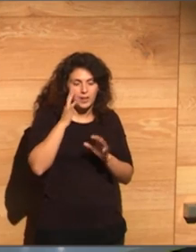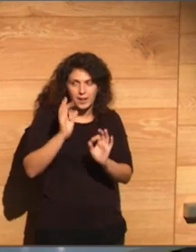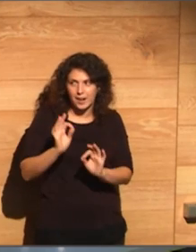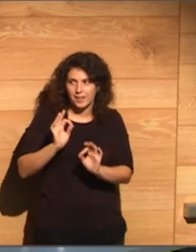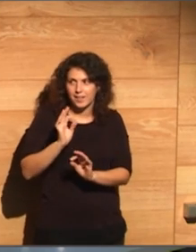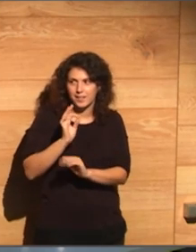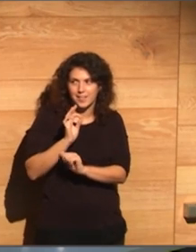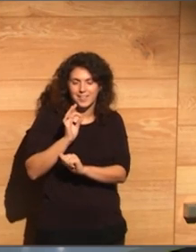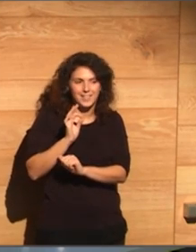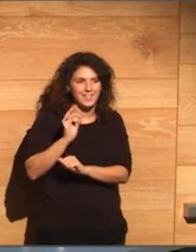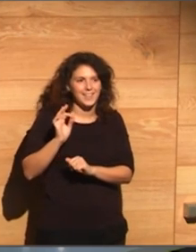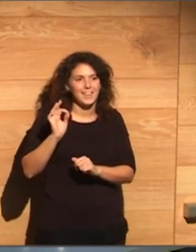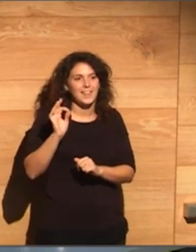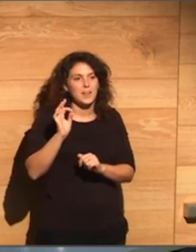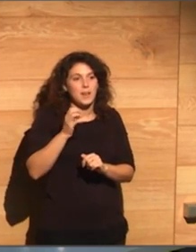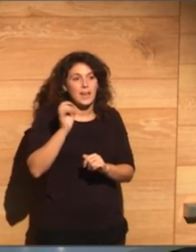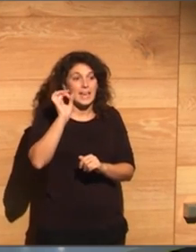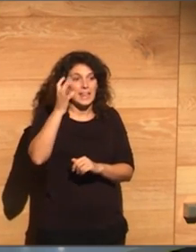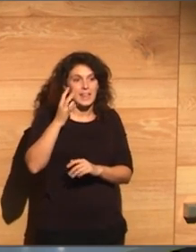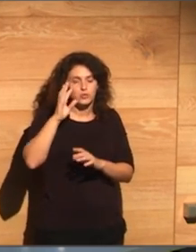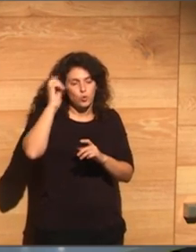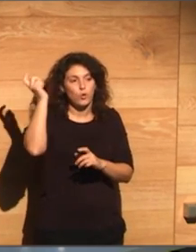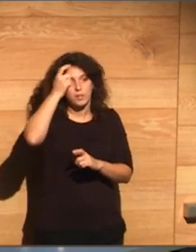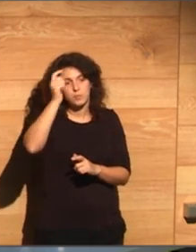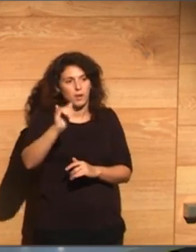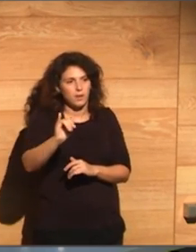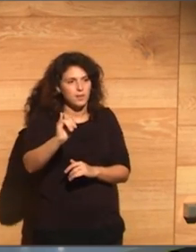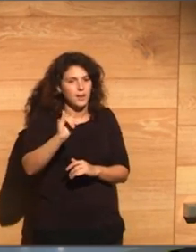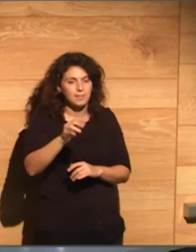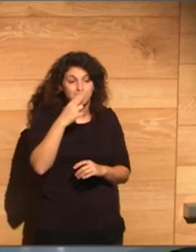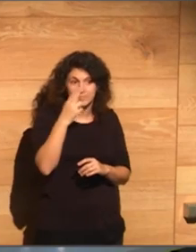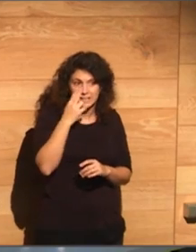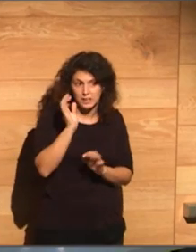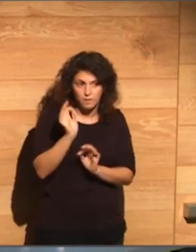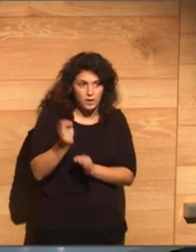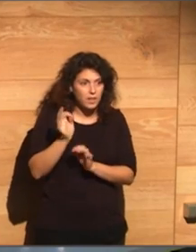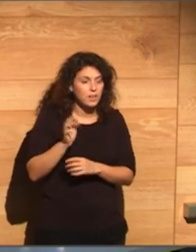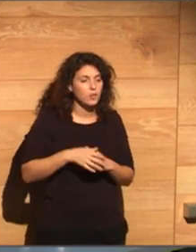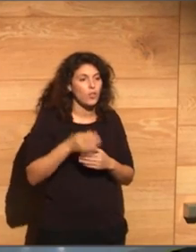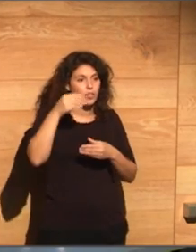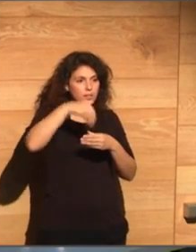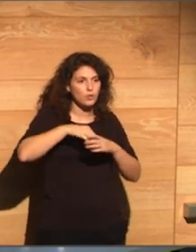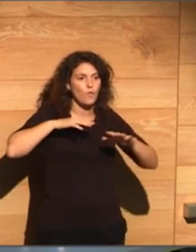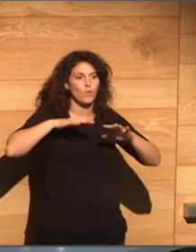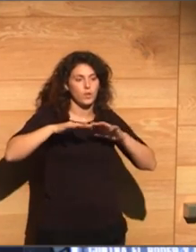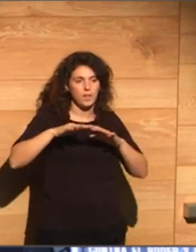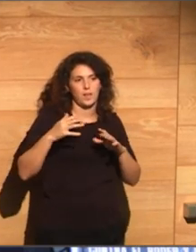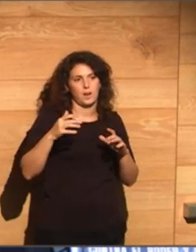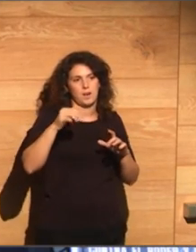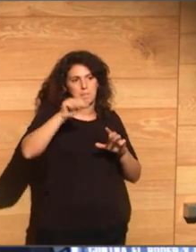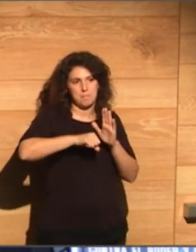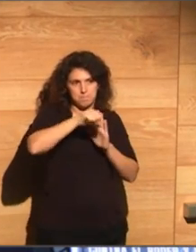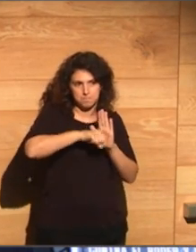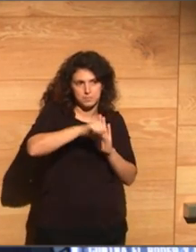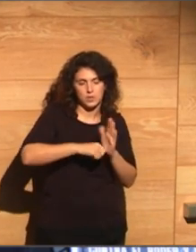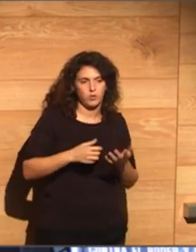menos estilizada y hay más ideas conceptuales que interés verdadero en la fluidez del rodaje. Entonces, la